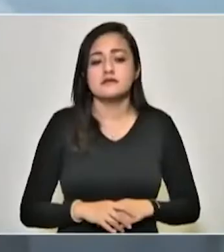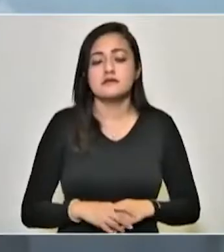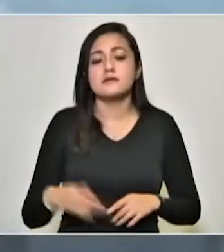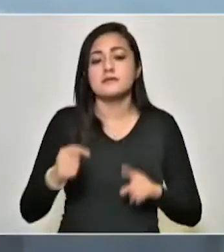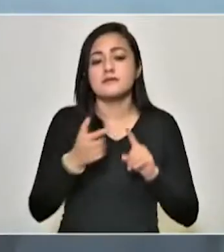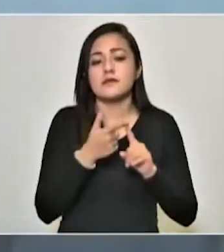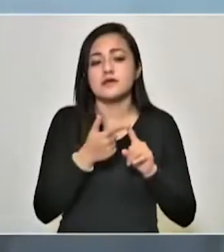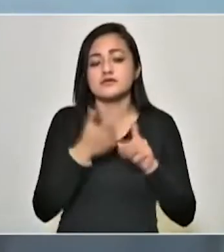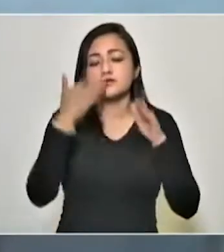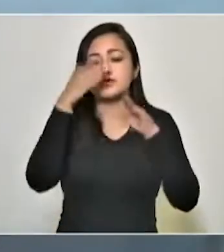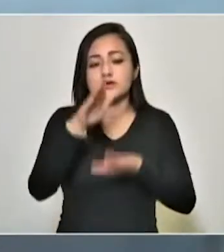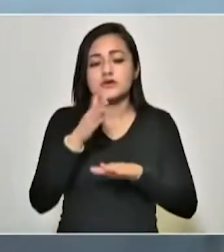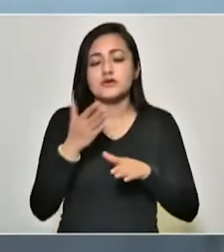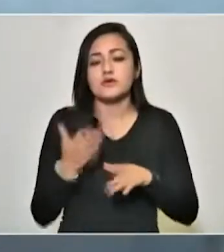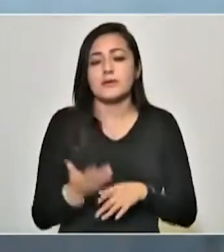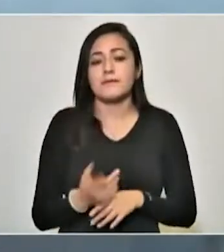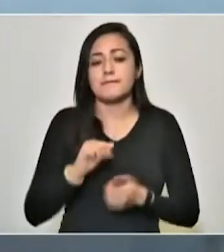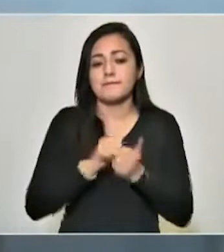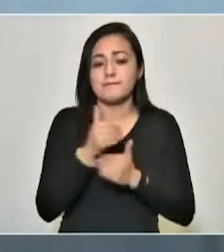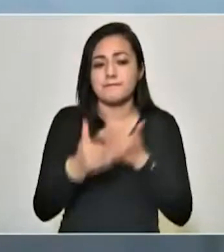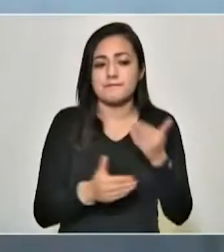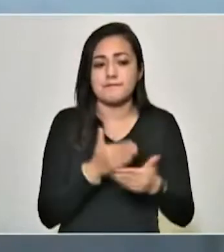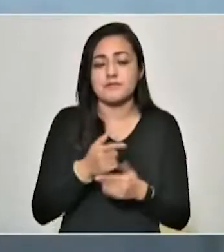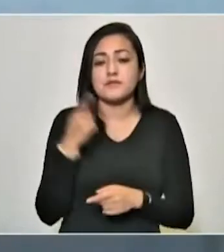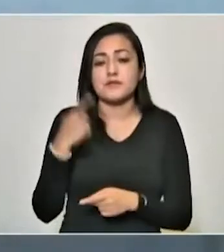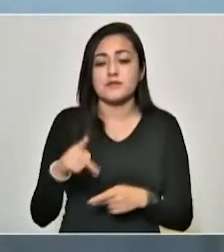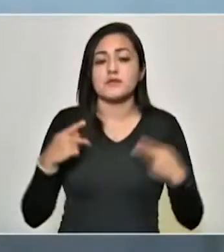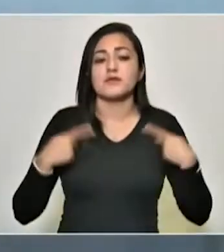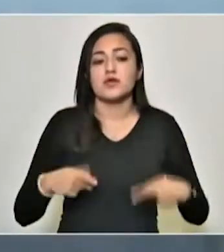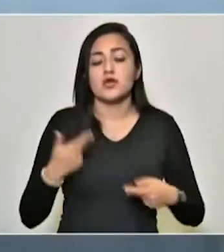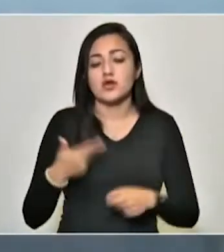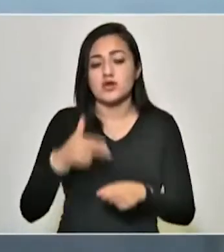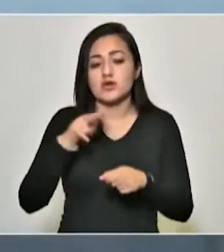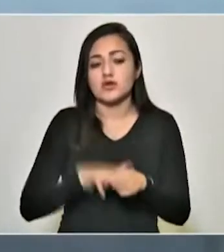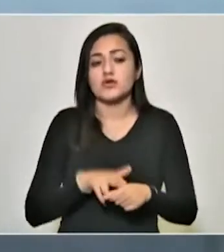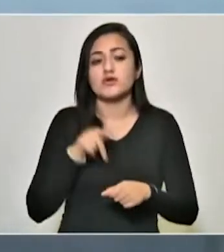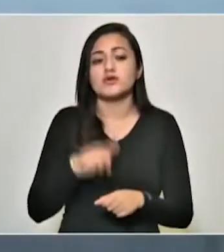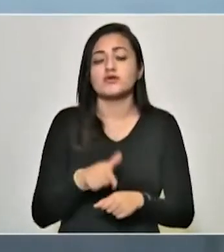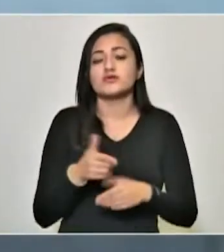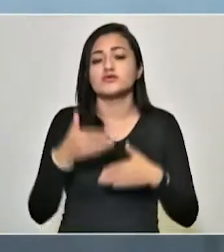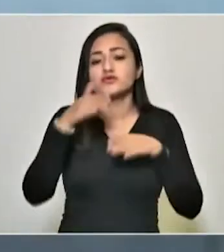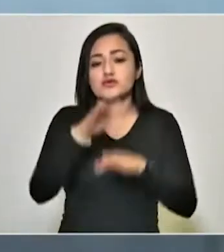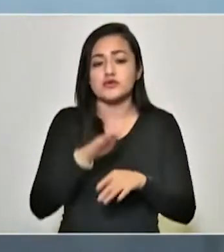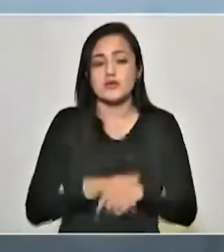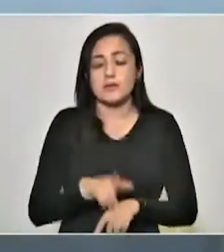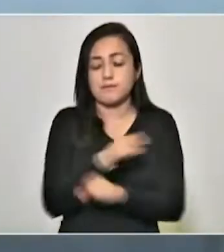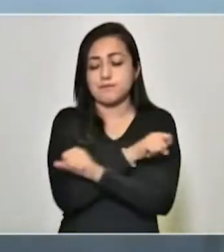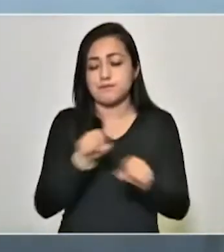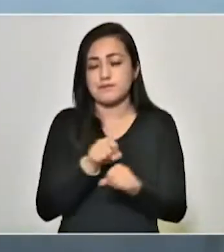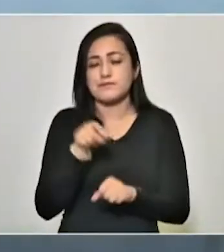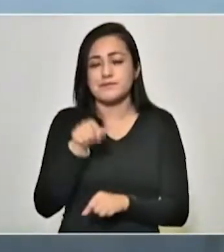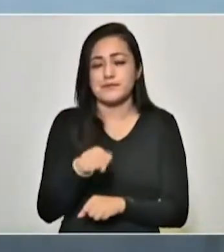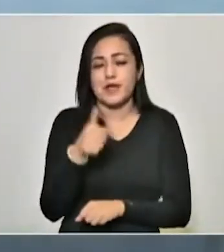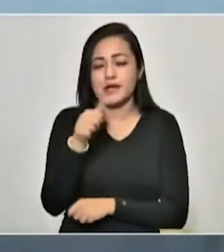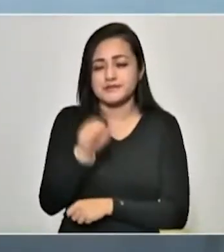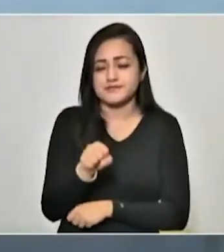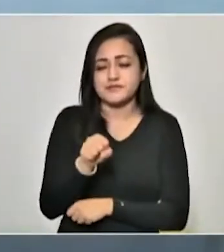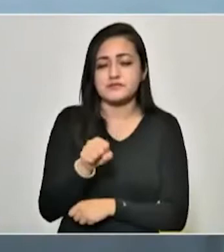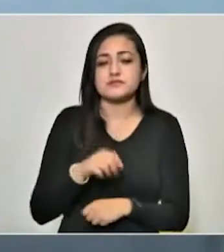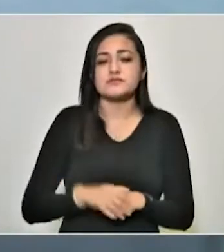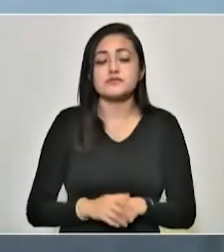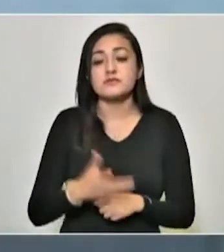en lo que respecta a la evolución clínica y los pacientes hospitalizados derivados de la explosión de gas